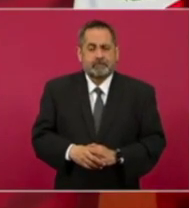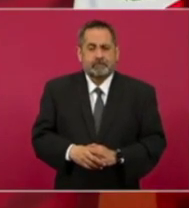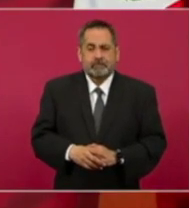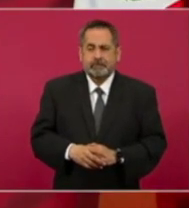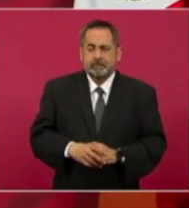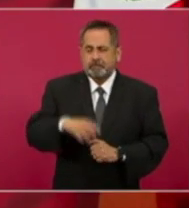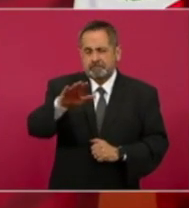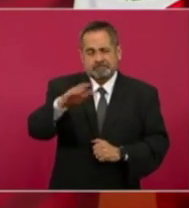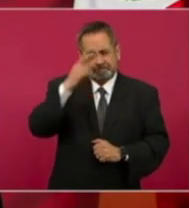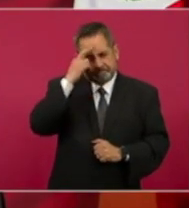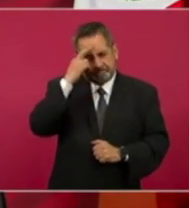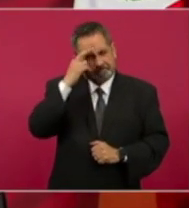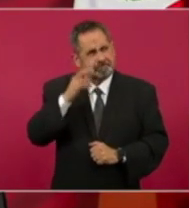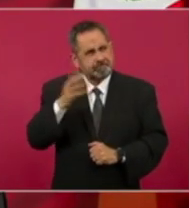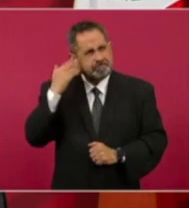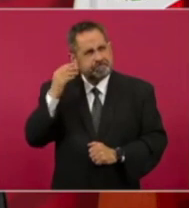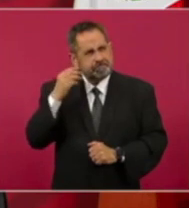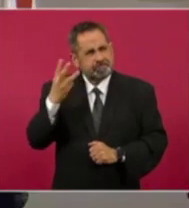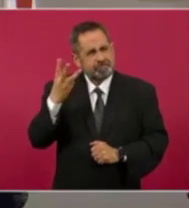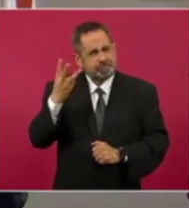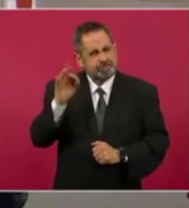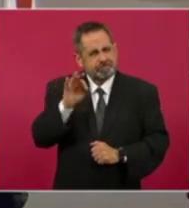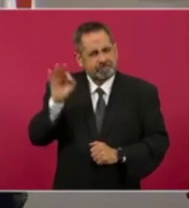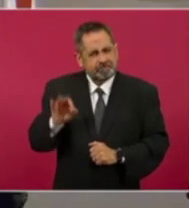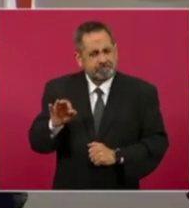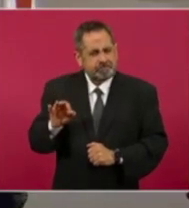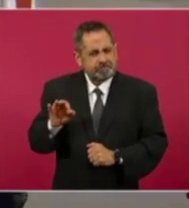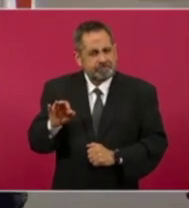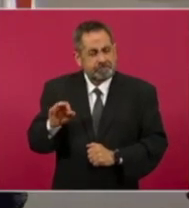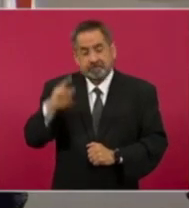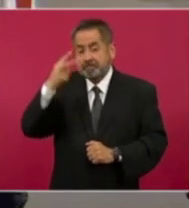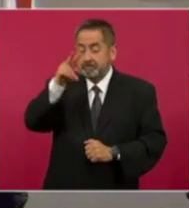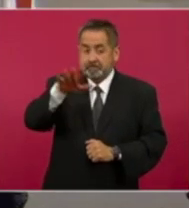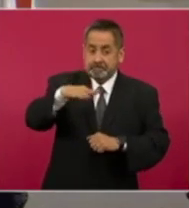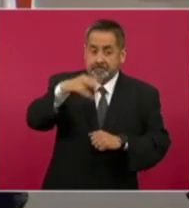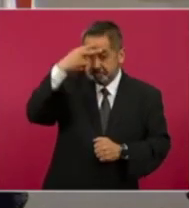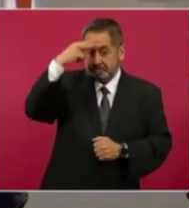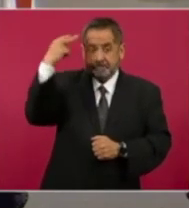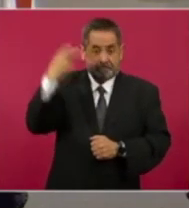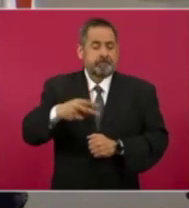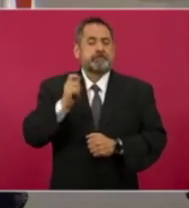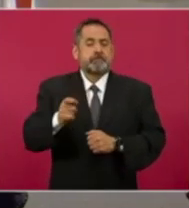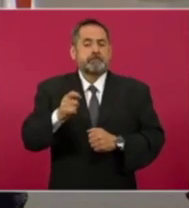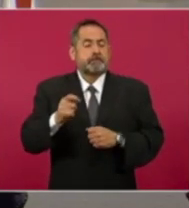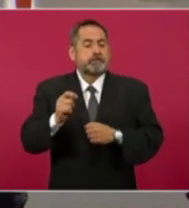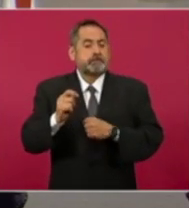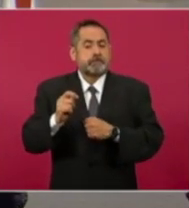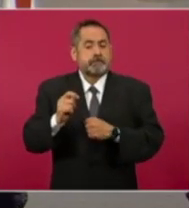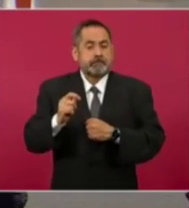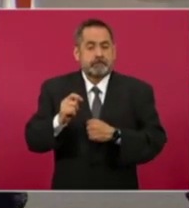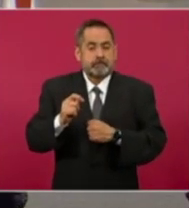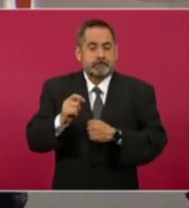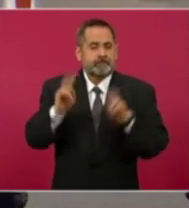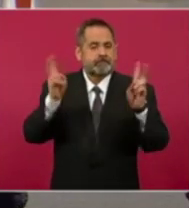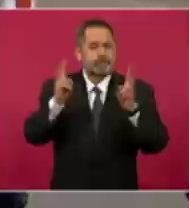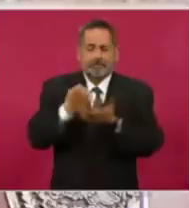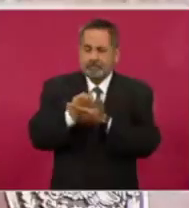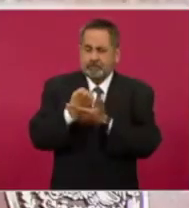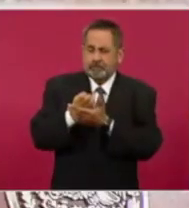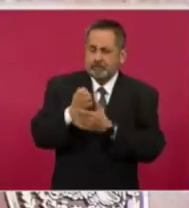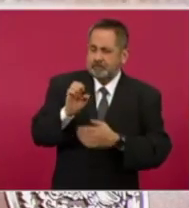estábamos como 3%. México fue el país de economías